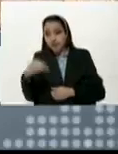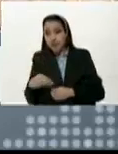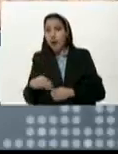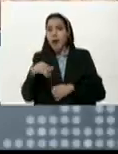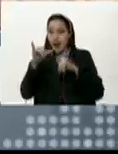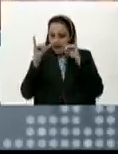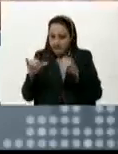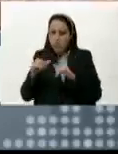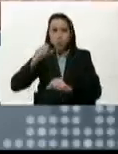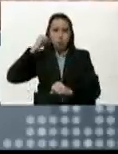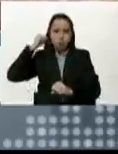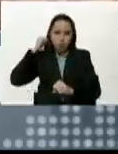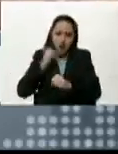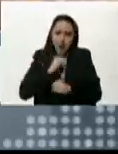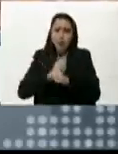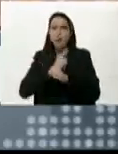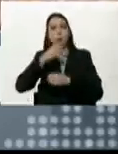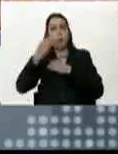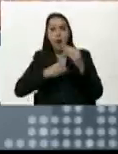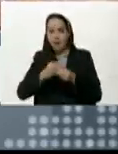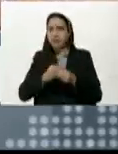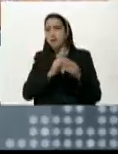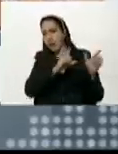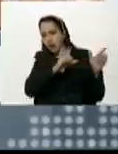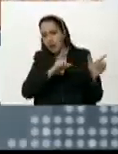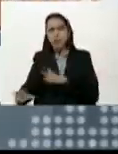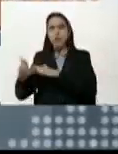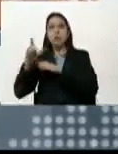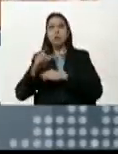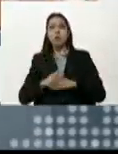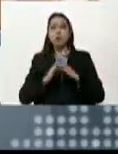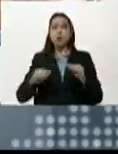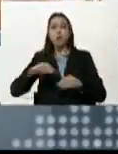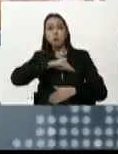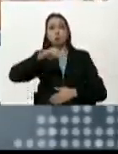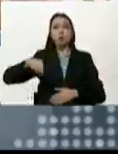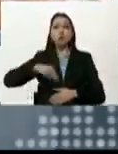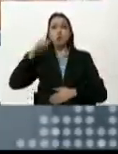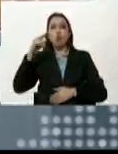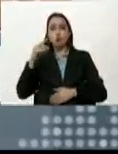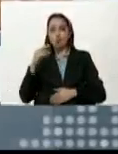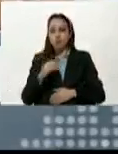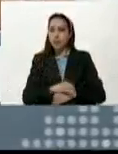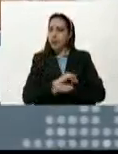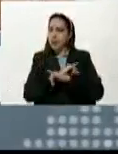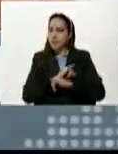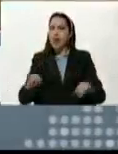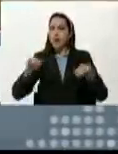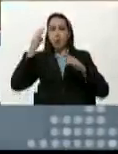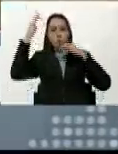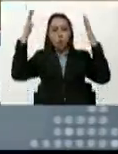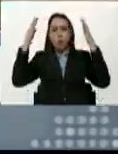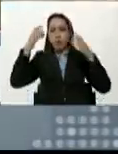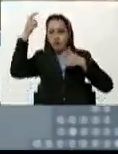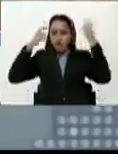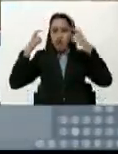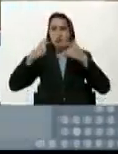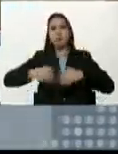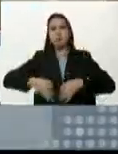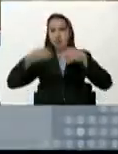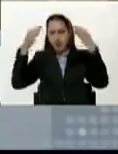tienes que estar tú diosdado ahí tengo que estar yo ahí tenemos que estar nosotros culminando la obra maravillosa